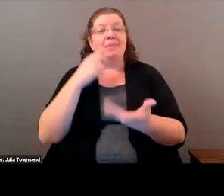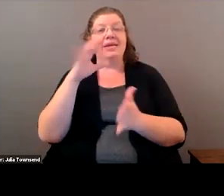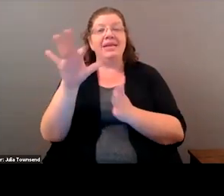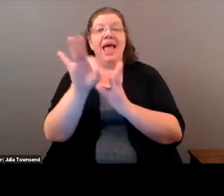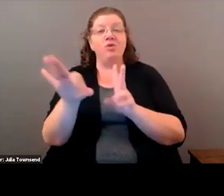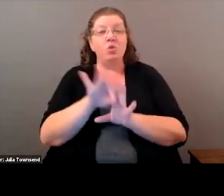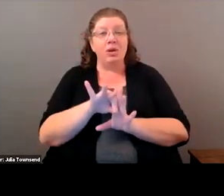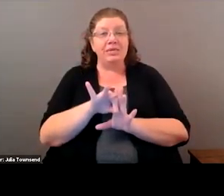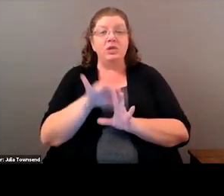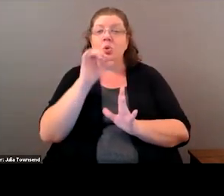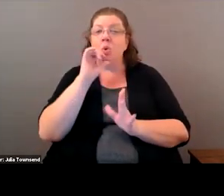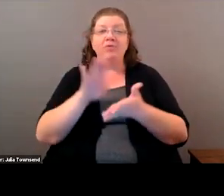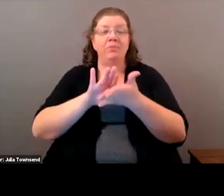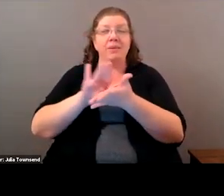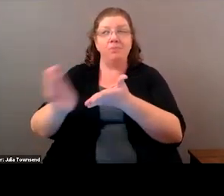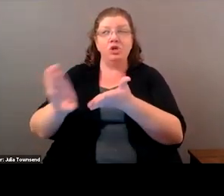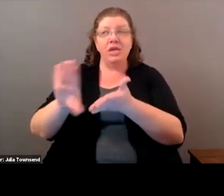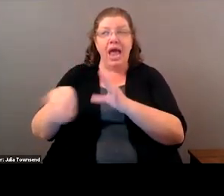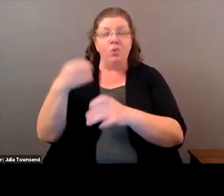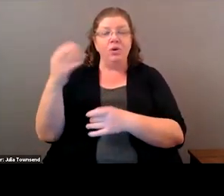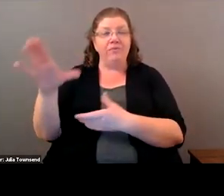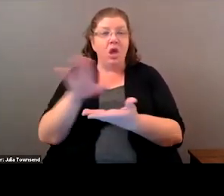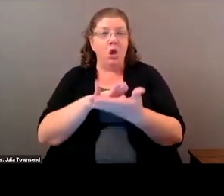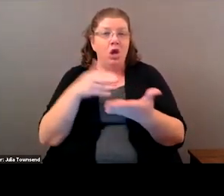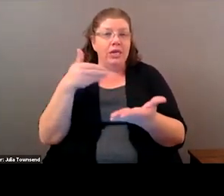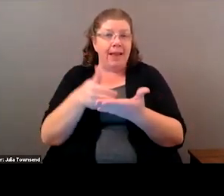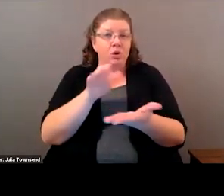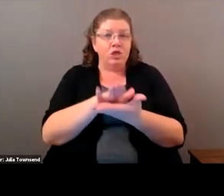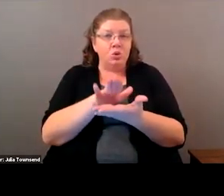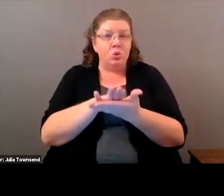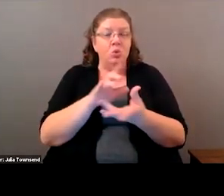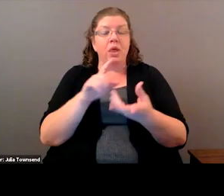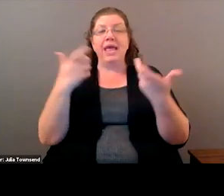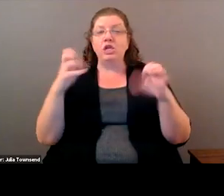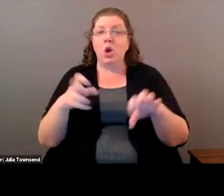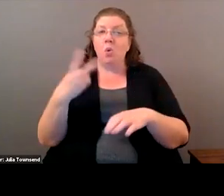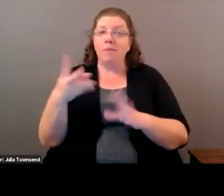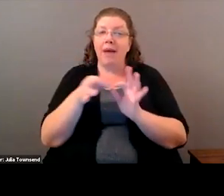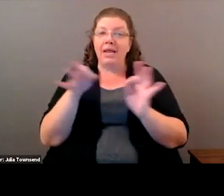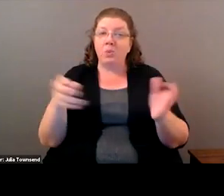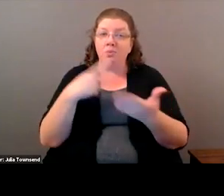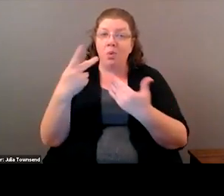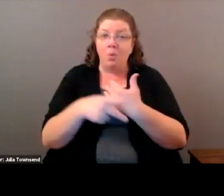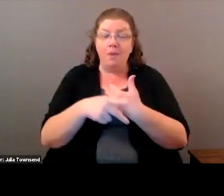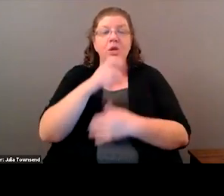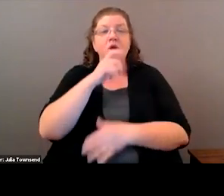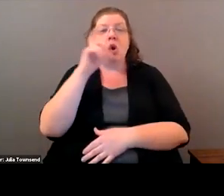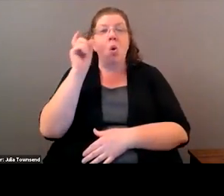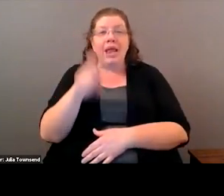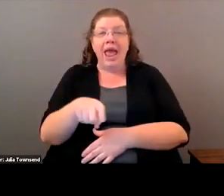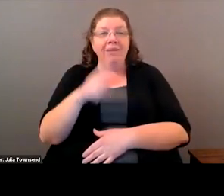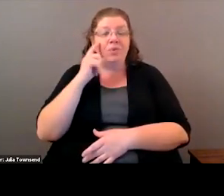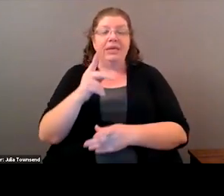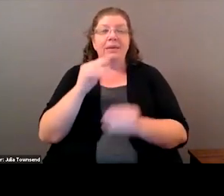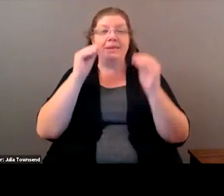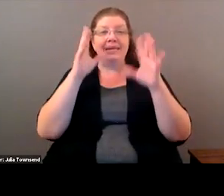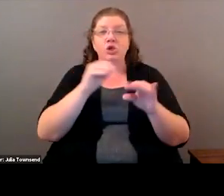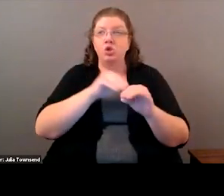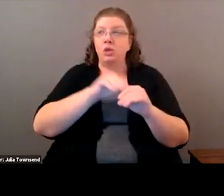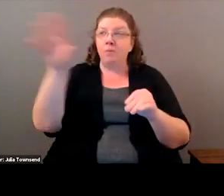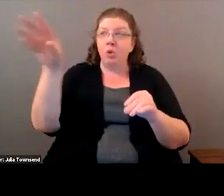esto le da una opción a las familias para las familias que no quieren este programa de bien web así